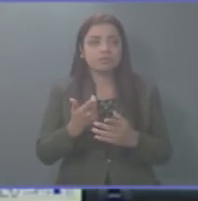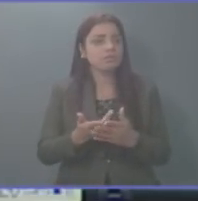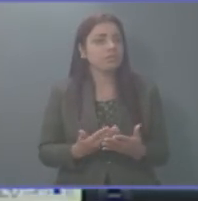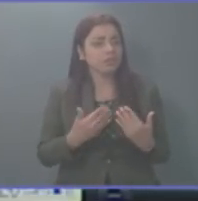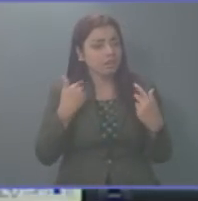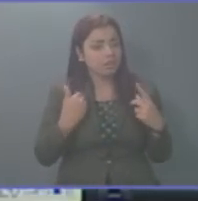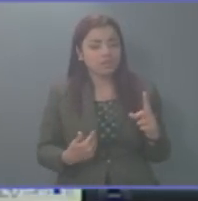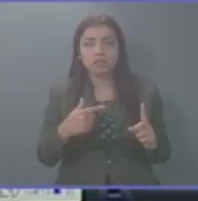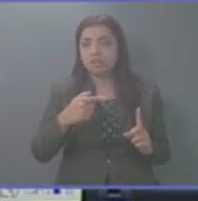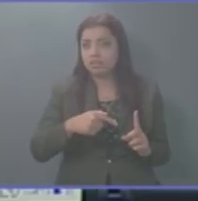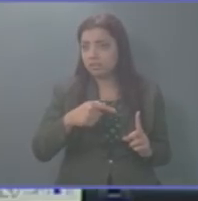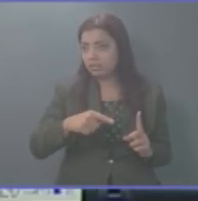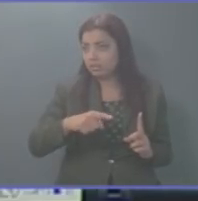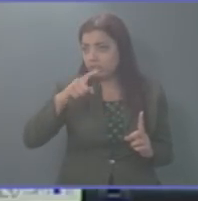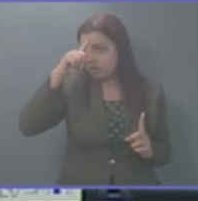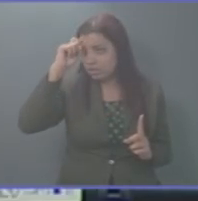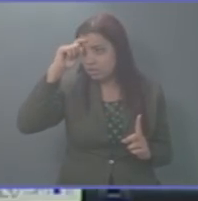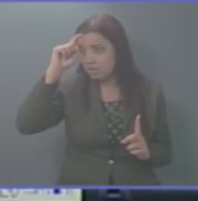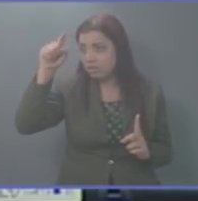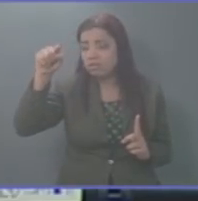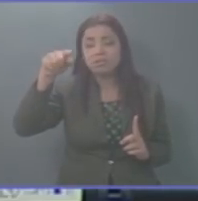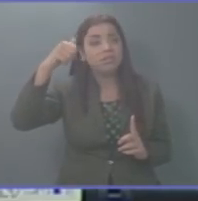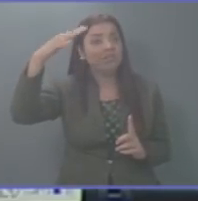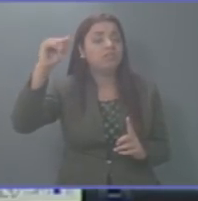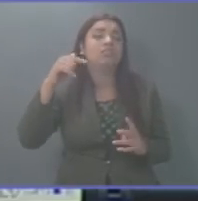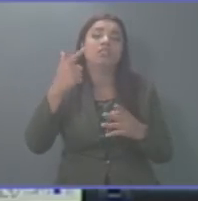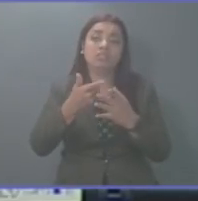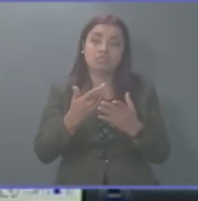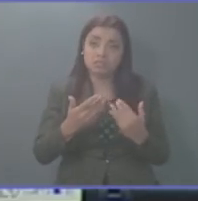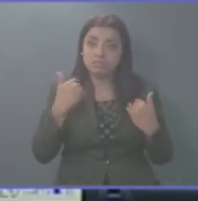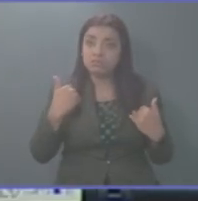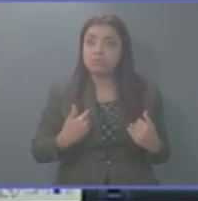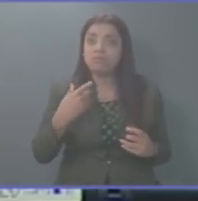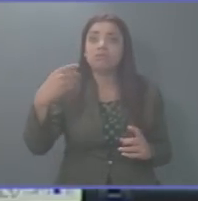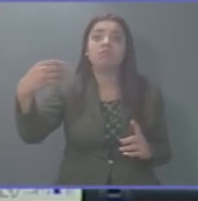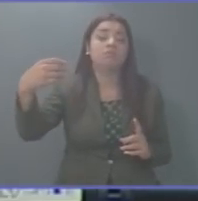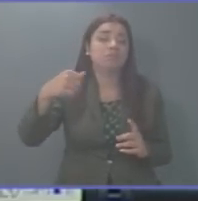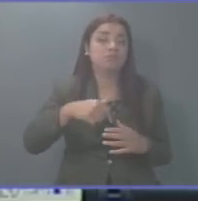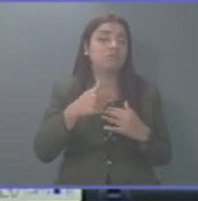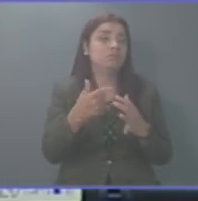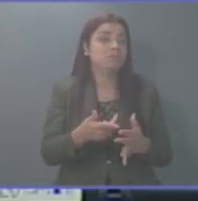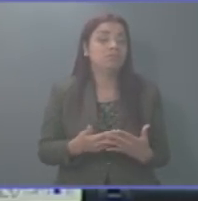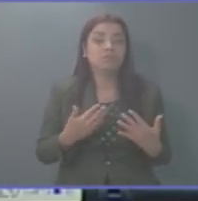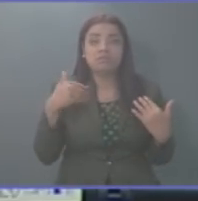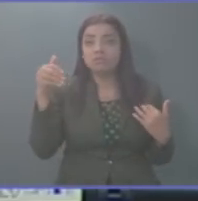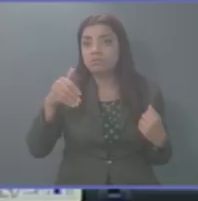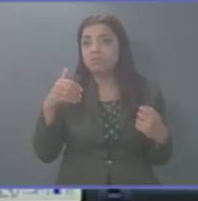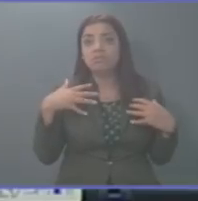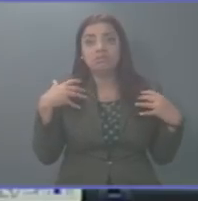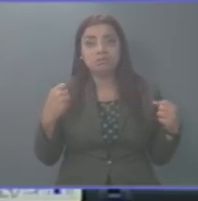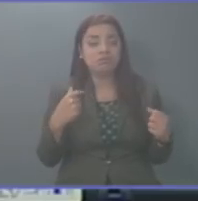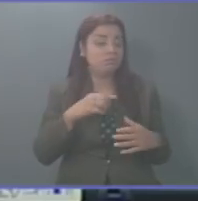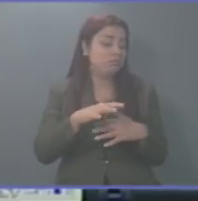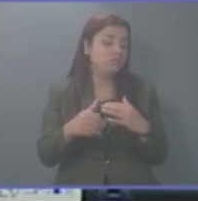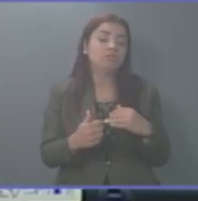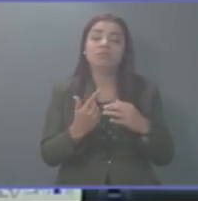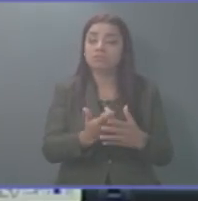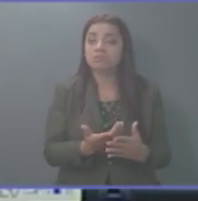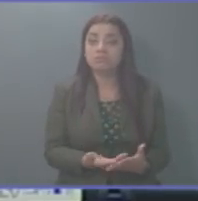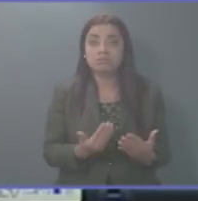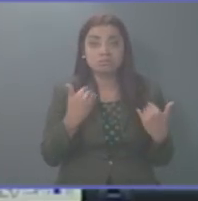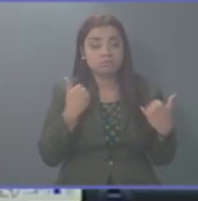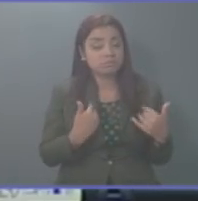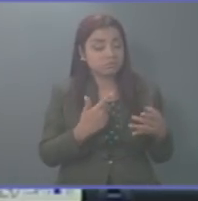pensión, así trabaja en el extranjero, tiene derecho al voto en el exterior, tiene derecho a la educación, a la salud y a todos los derechos que la